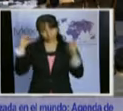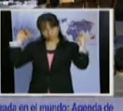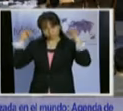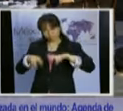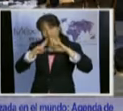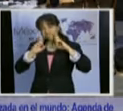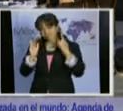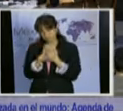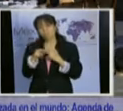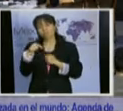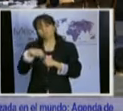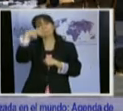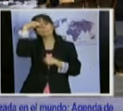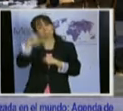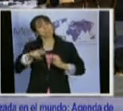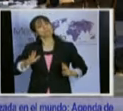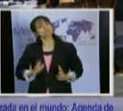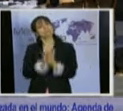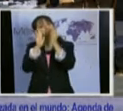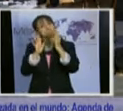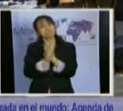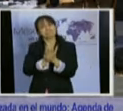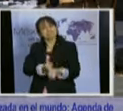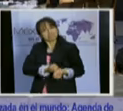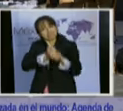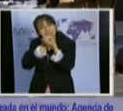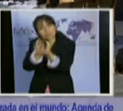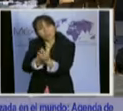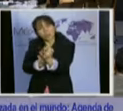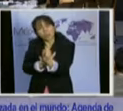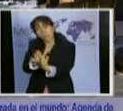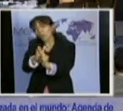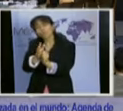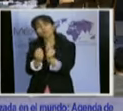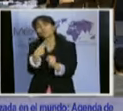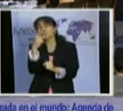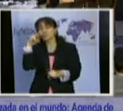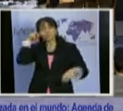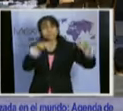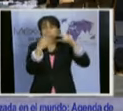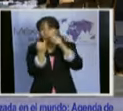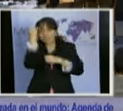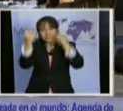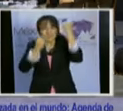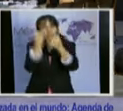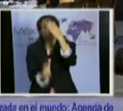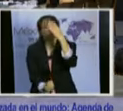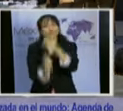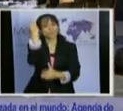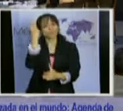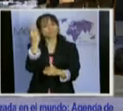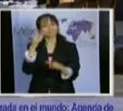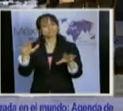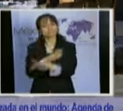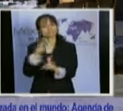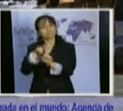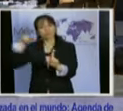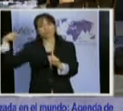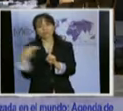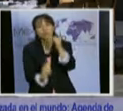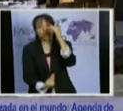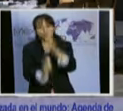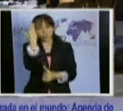innovó y contribuyó a un nuevo aliento con nuevas perspectivas. Ahora será necesario